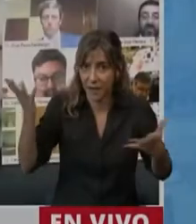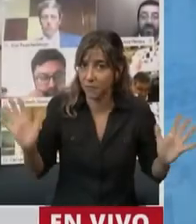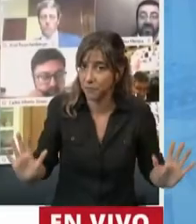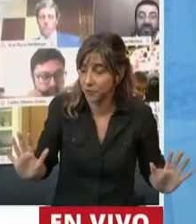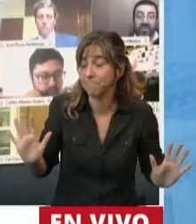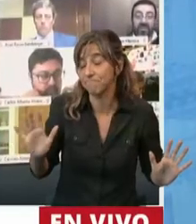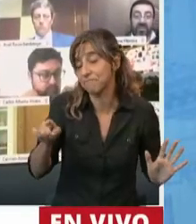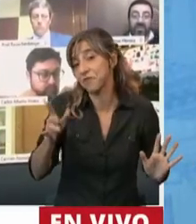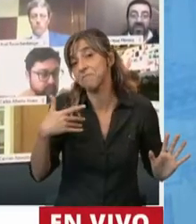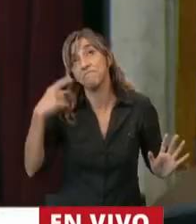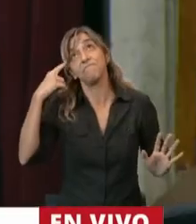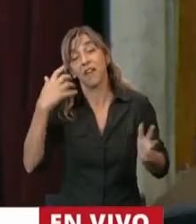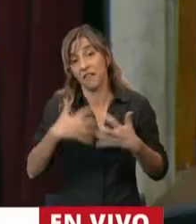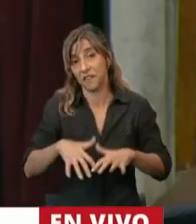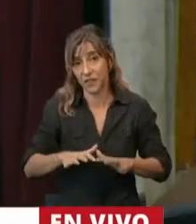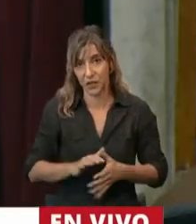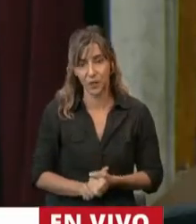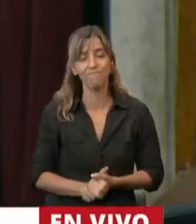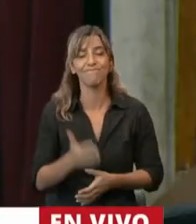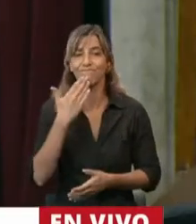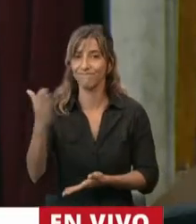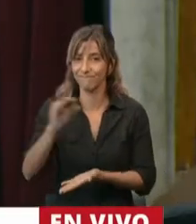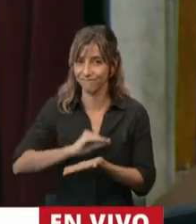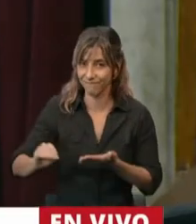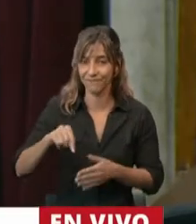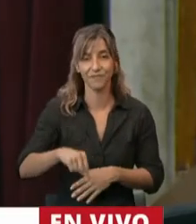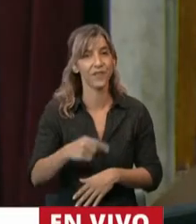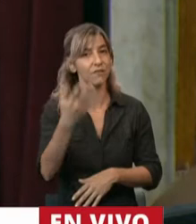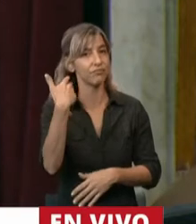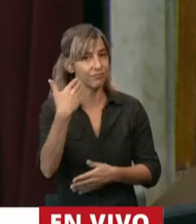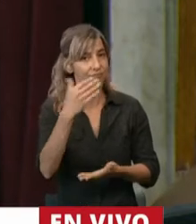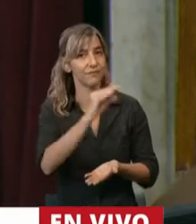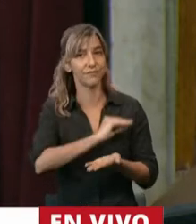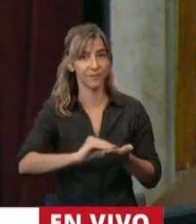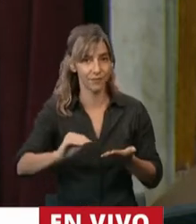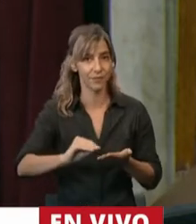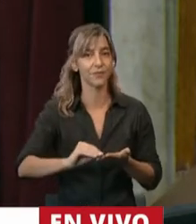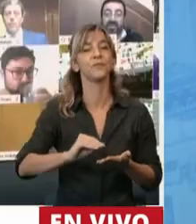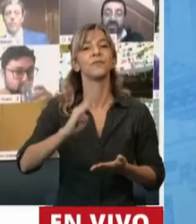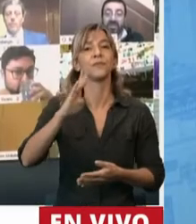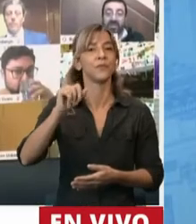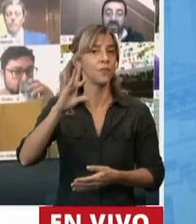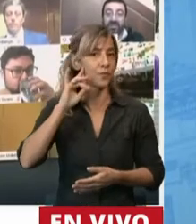Tiene la palabra el diputado Karim Augusto Alumes Bodio.